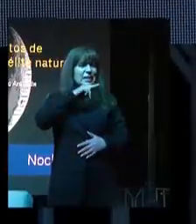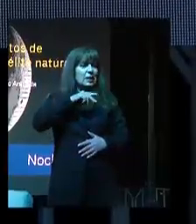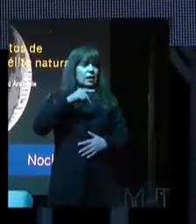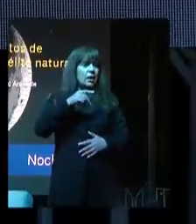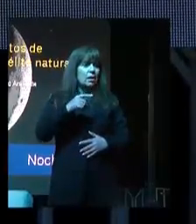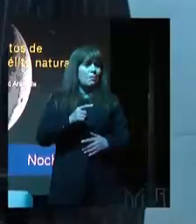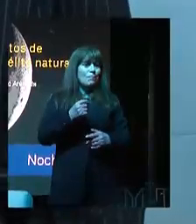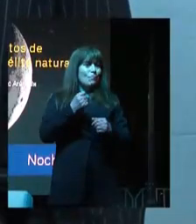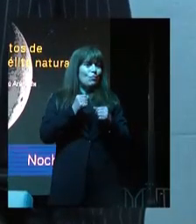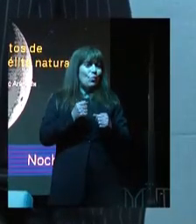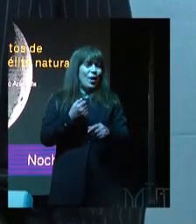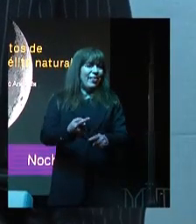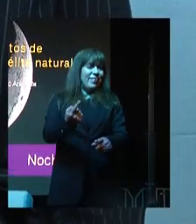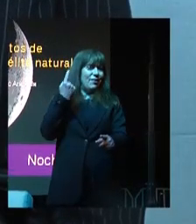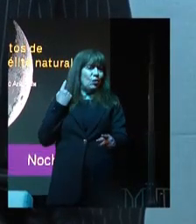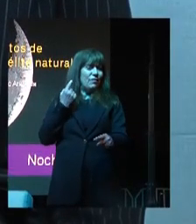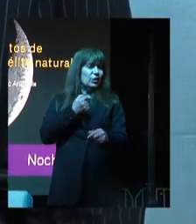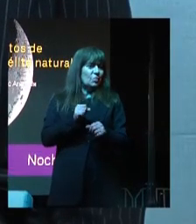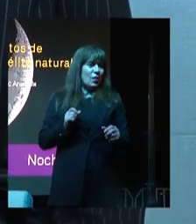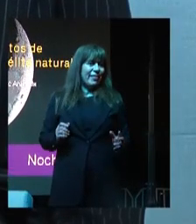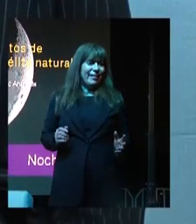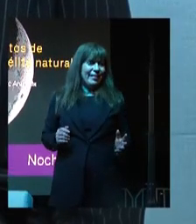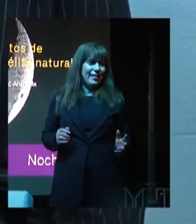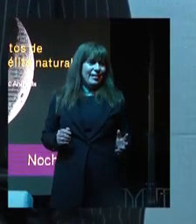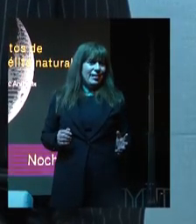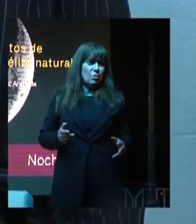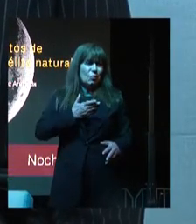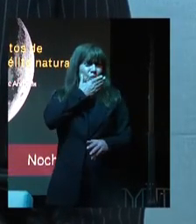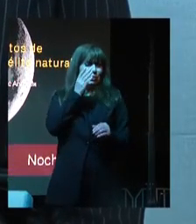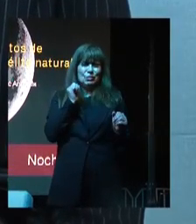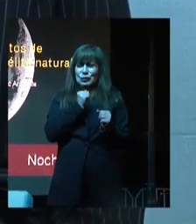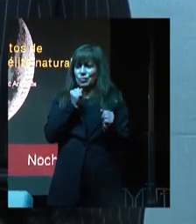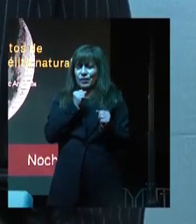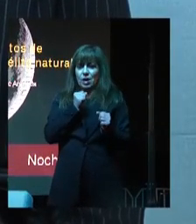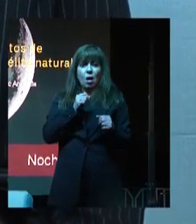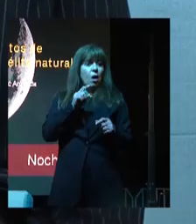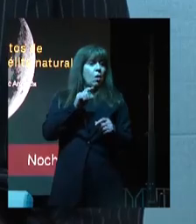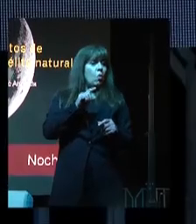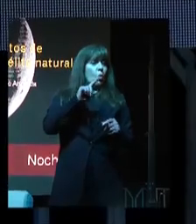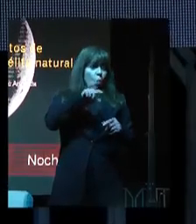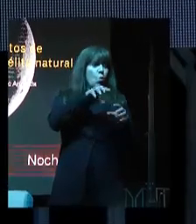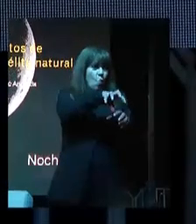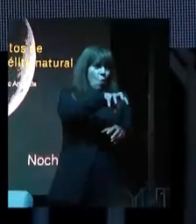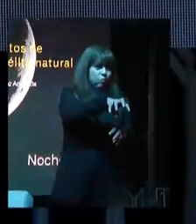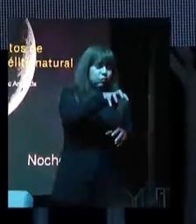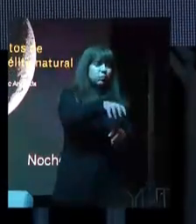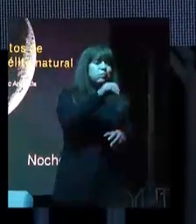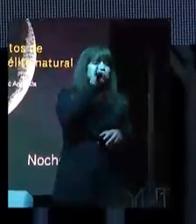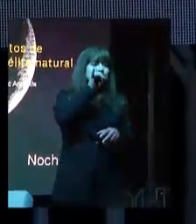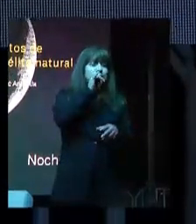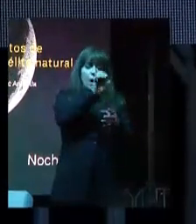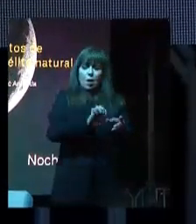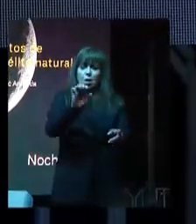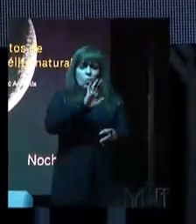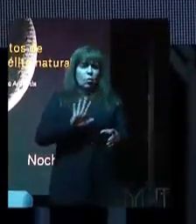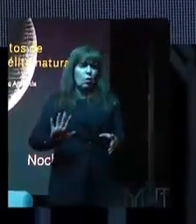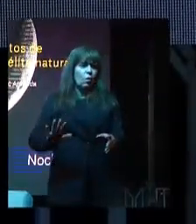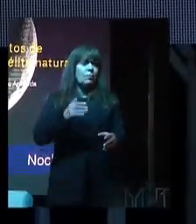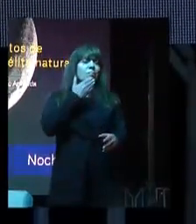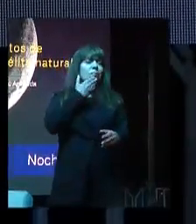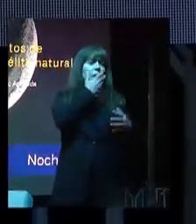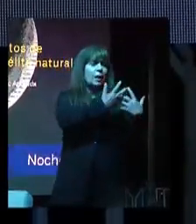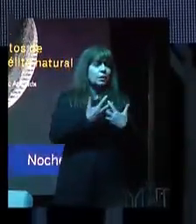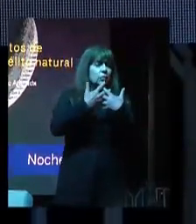devolverse. Y hay una base grande que están los italianos, los franceses, está Europa en general, creo que también Estados